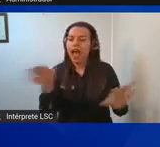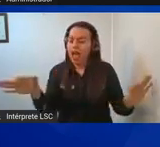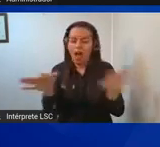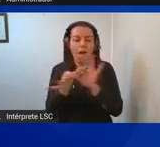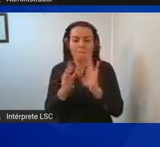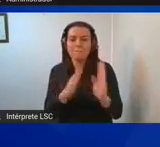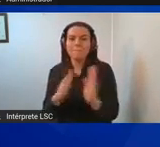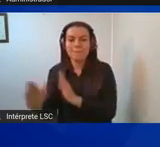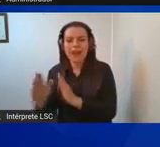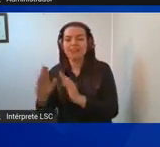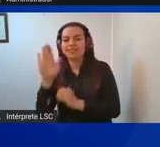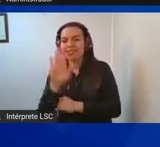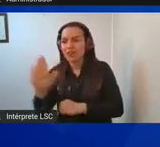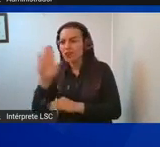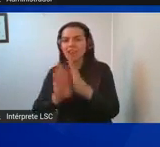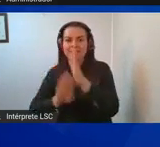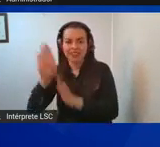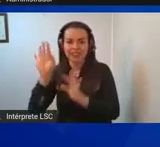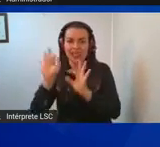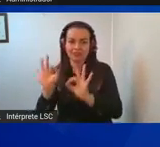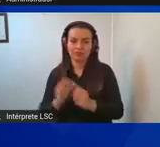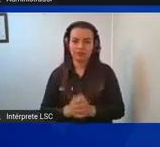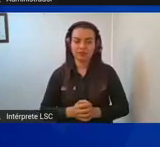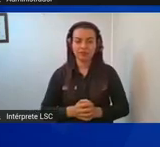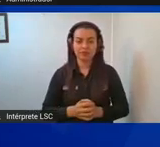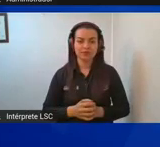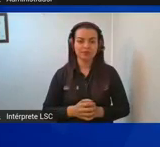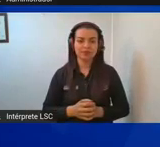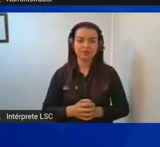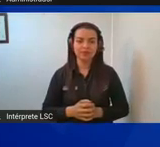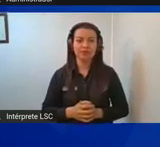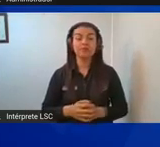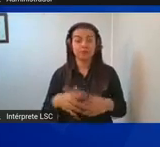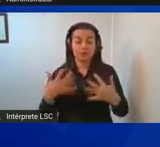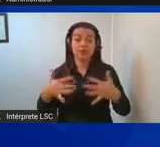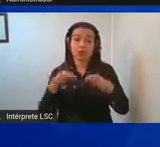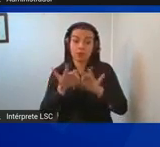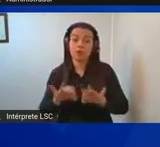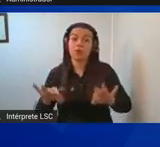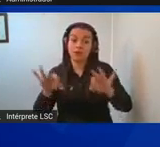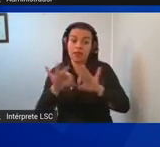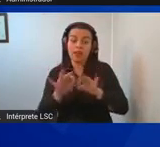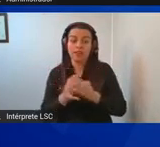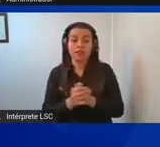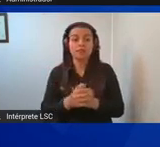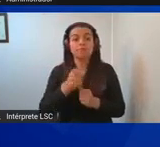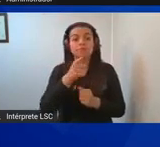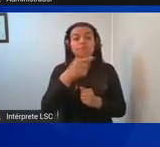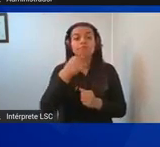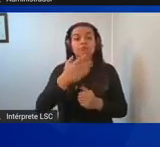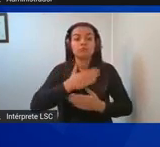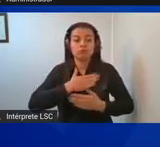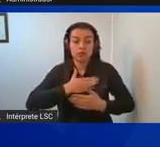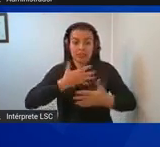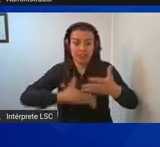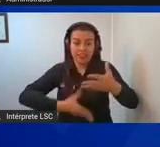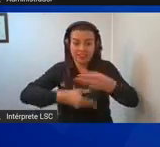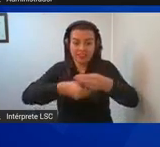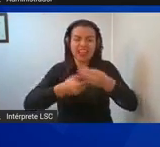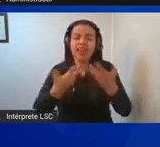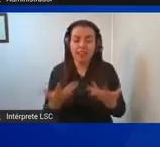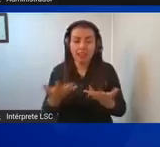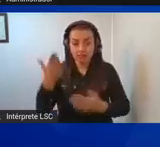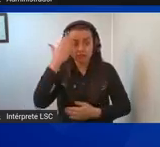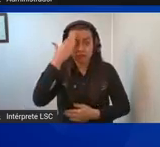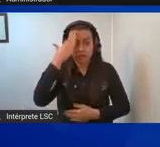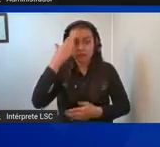de Desarrollo. De acuerdo, eso es muy importante. Sería bueno que yo complementaría. Que Gabriel Velasco hablara más de